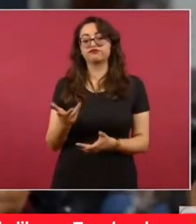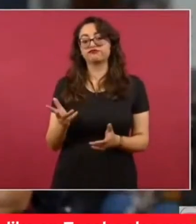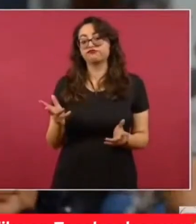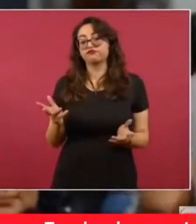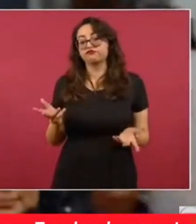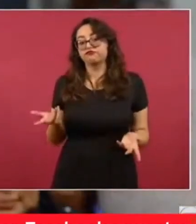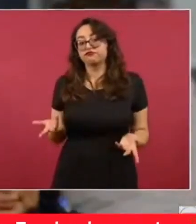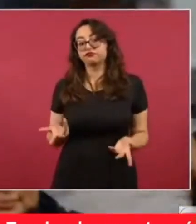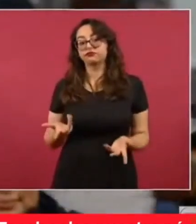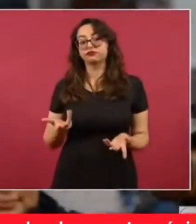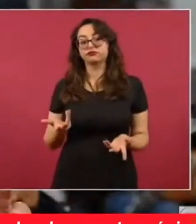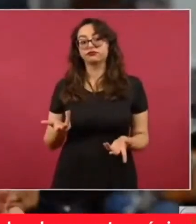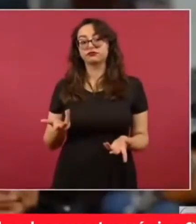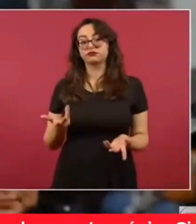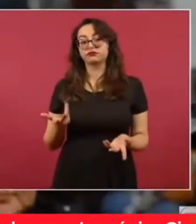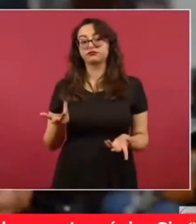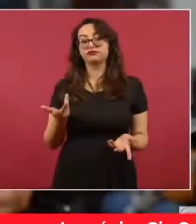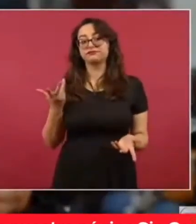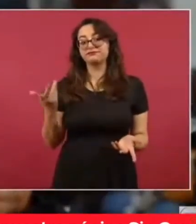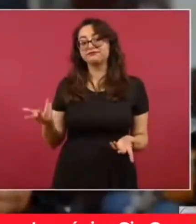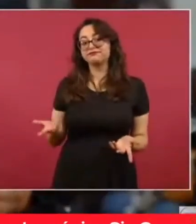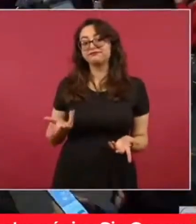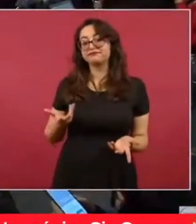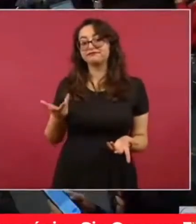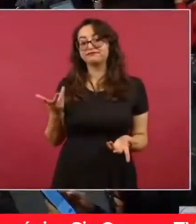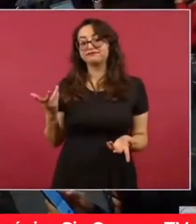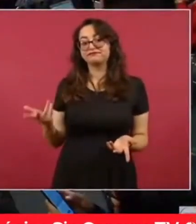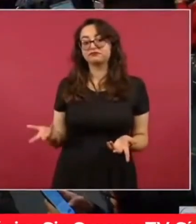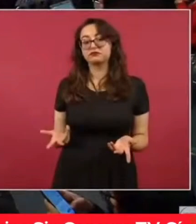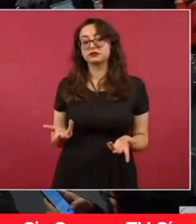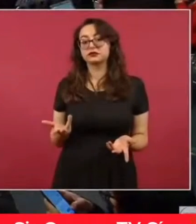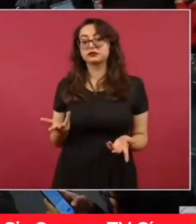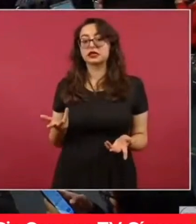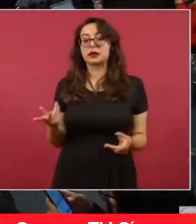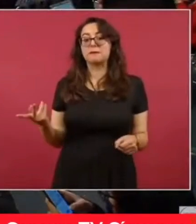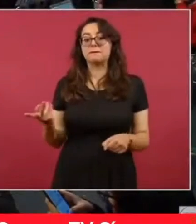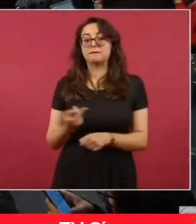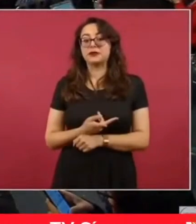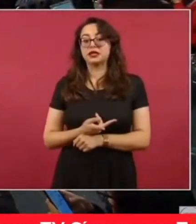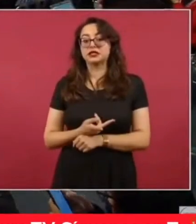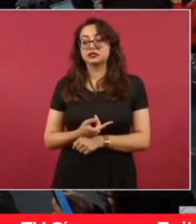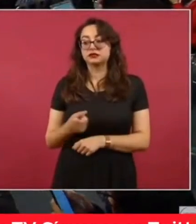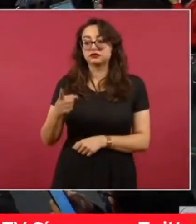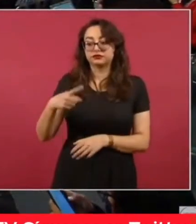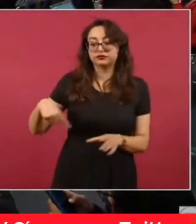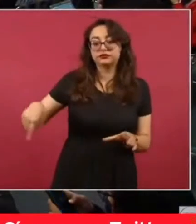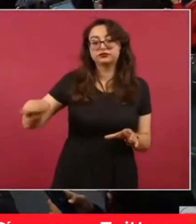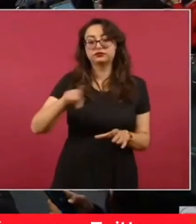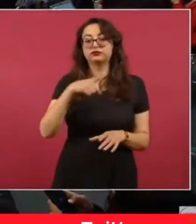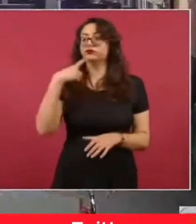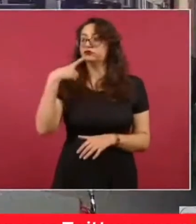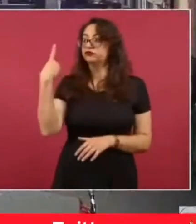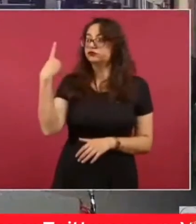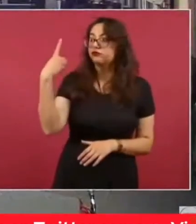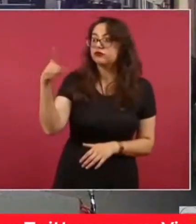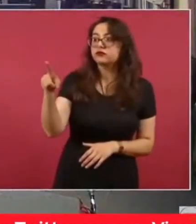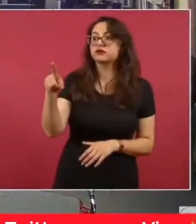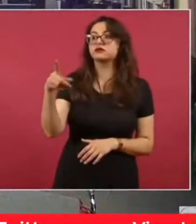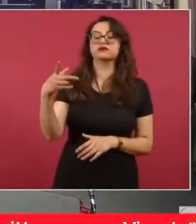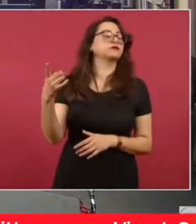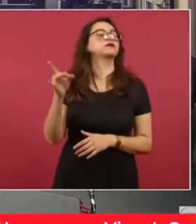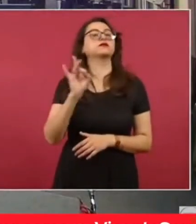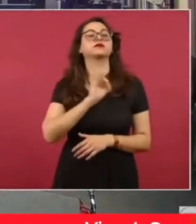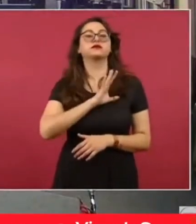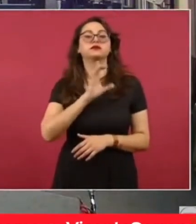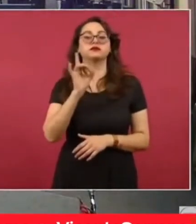pues Bueno pues hay un Pues un temor de que vuelva esta minera